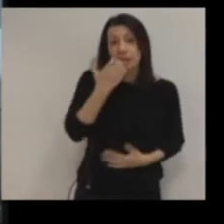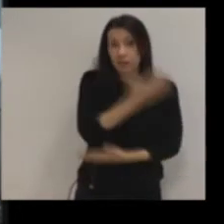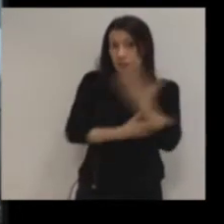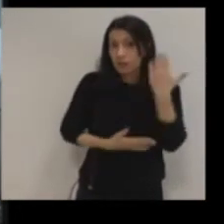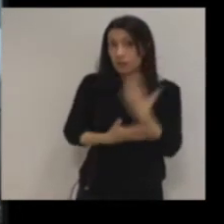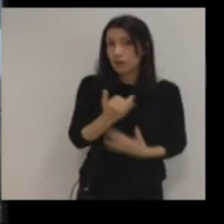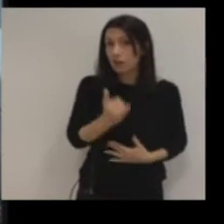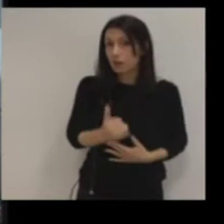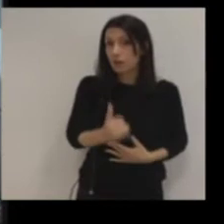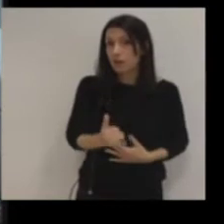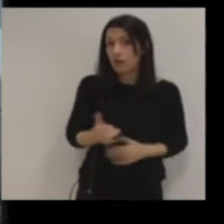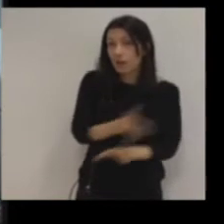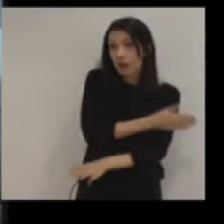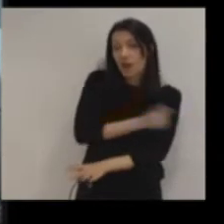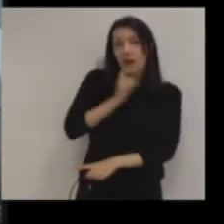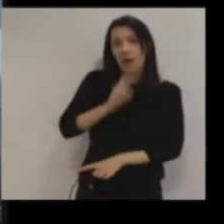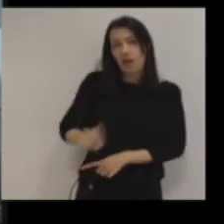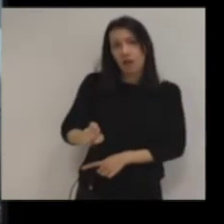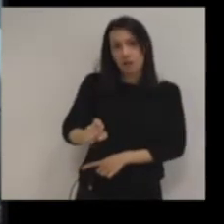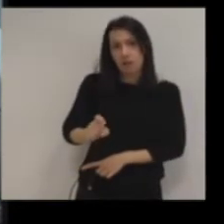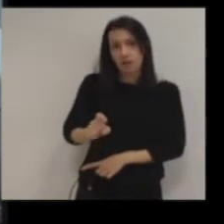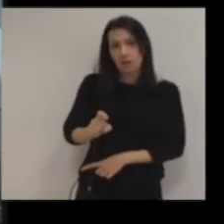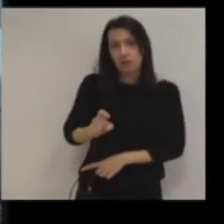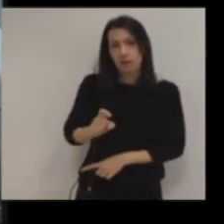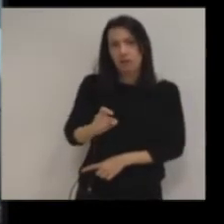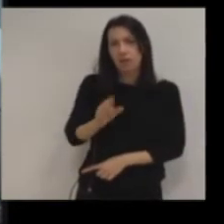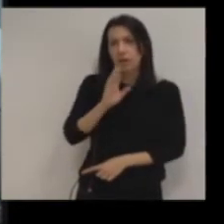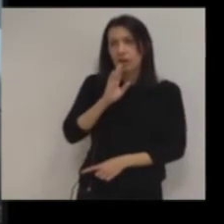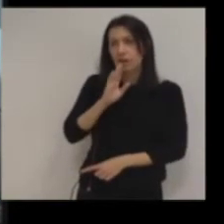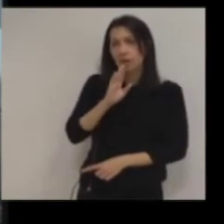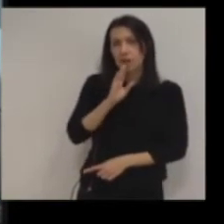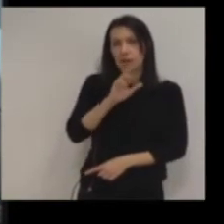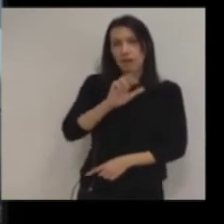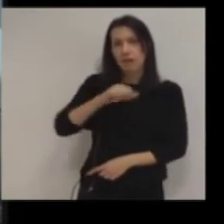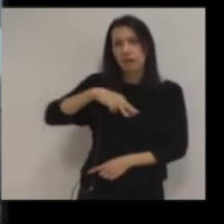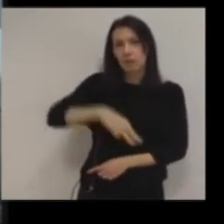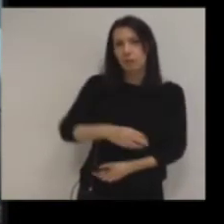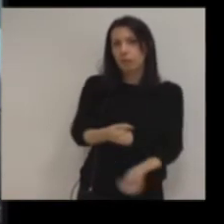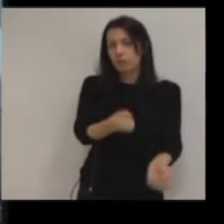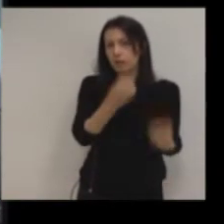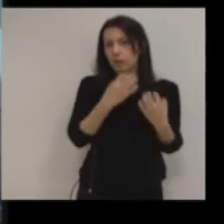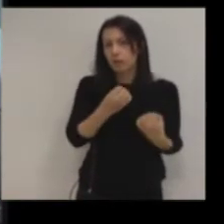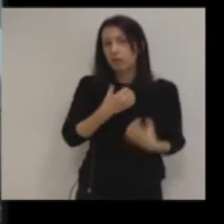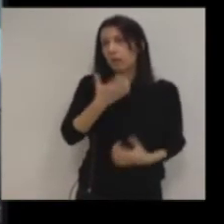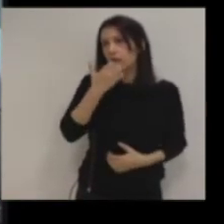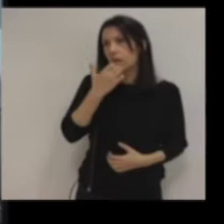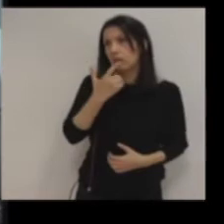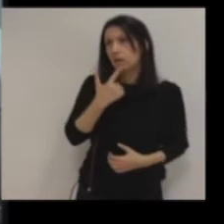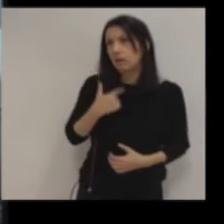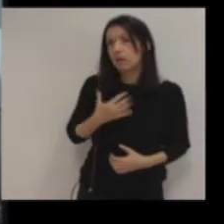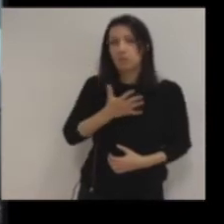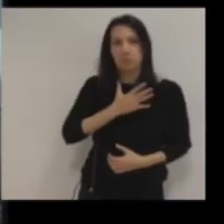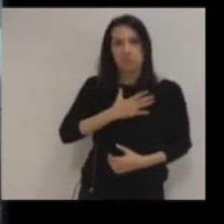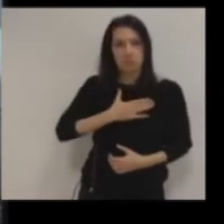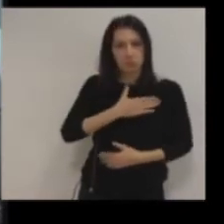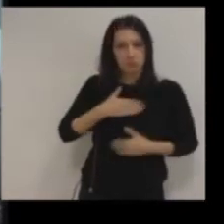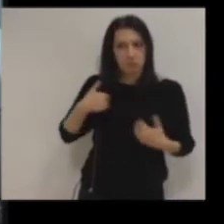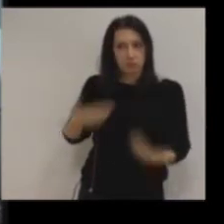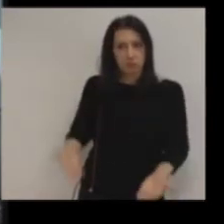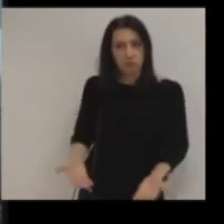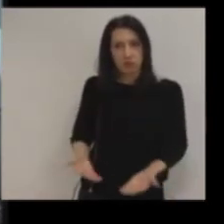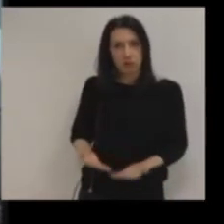tiene, que advierte y reclame. Contabas tú antes, Ramón, cuando te dicen en estrado, si quieres suba a hablar con el abogado, pues si